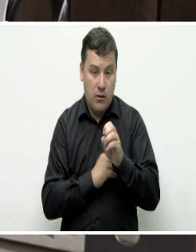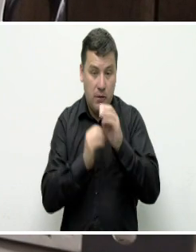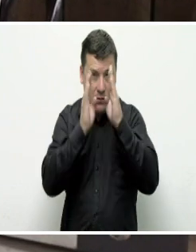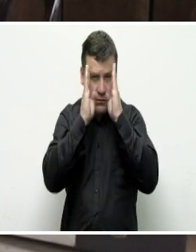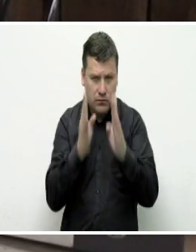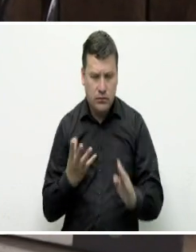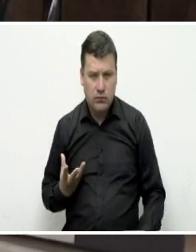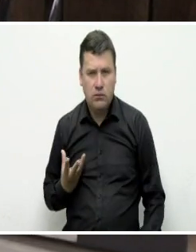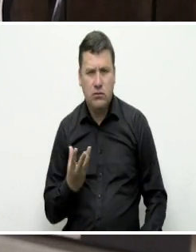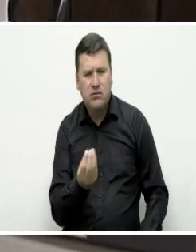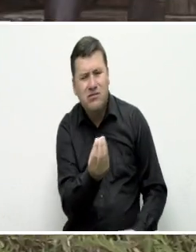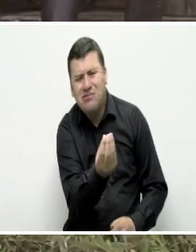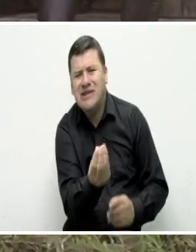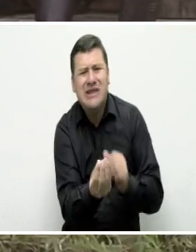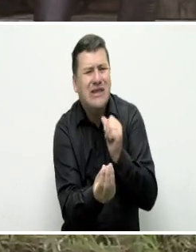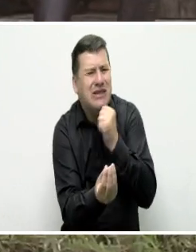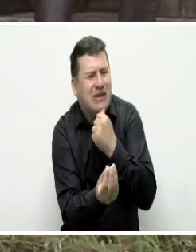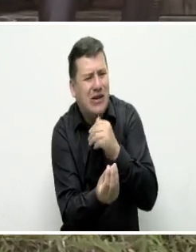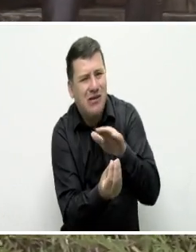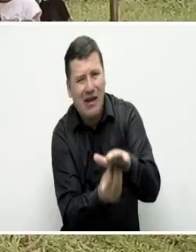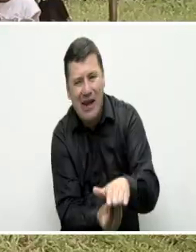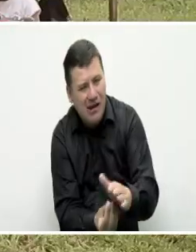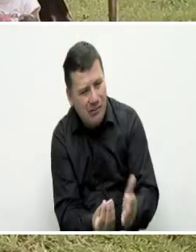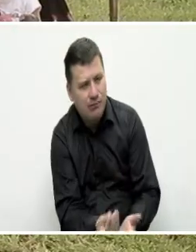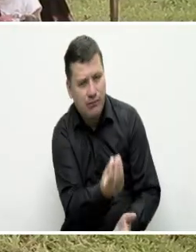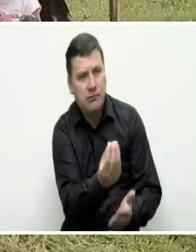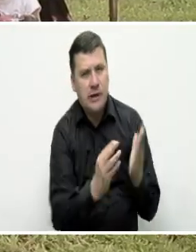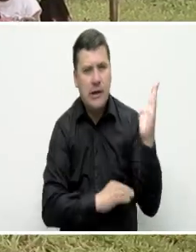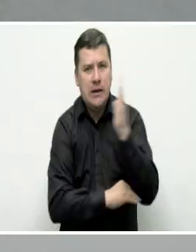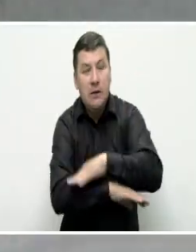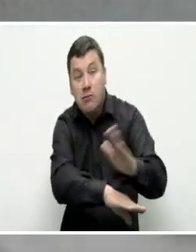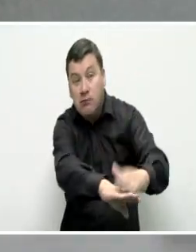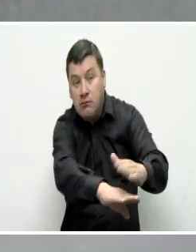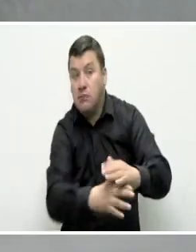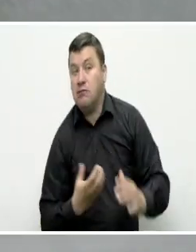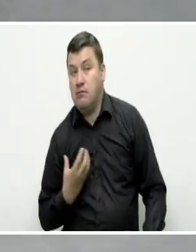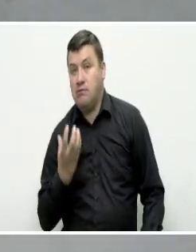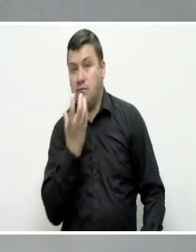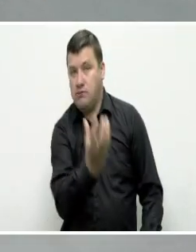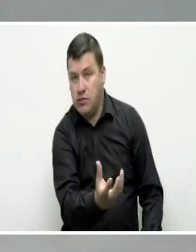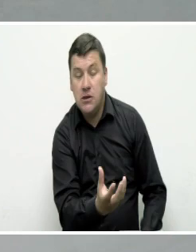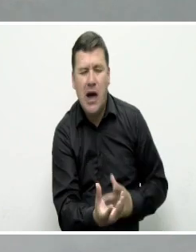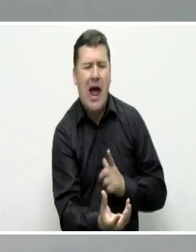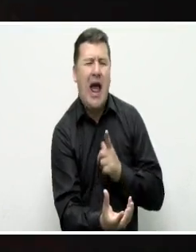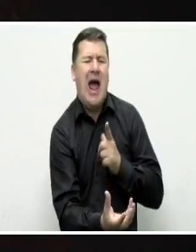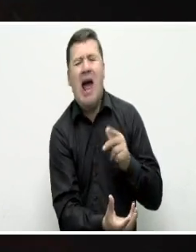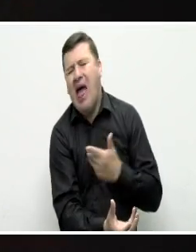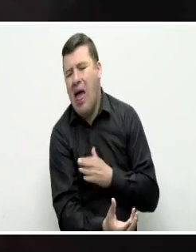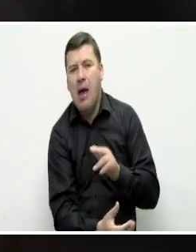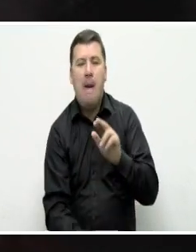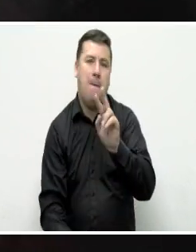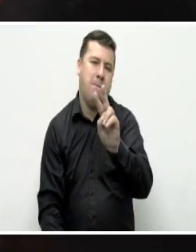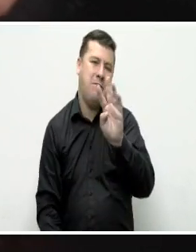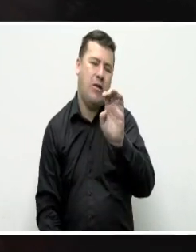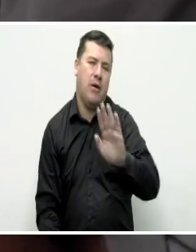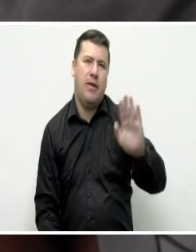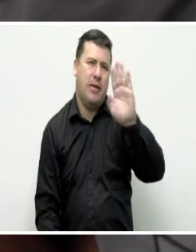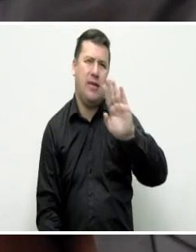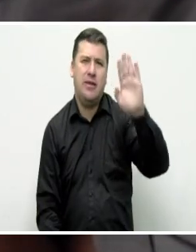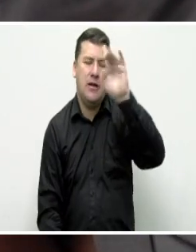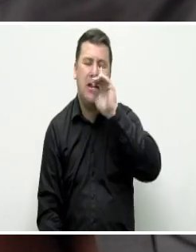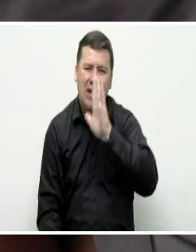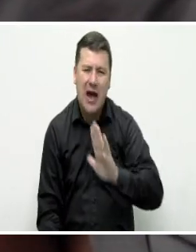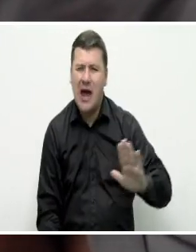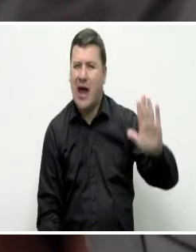a Población Vulnerable UDAP ha desarrollado jornadas de registro civil e identificación en 29 departamentos del territorio